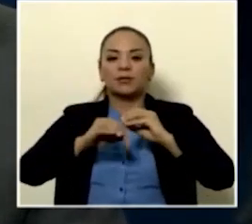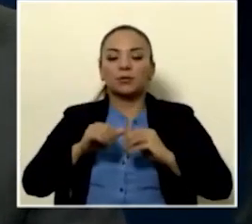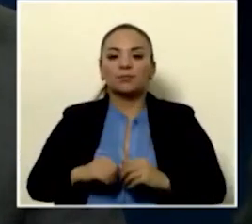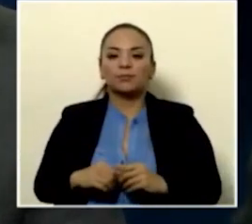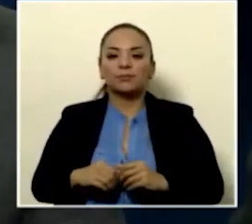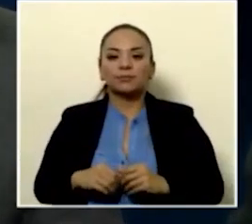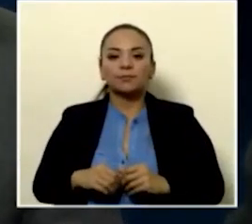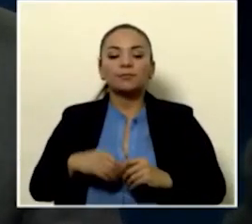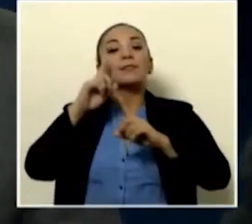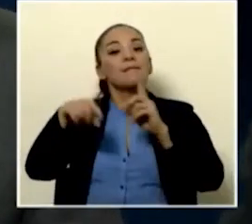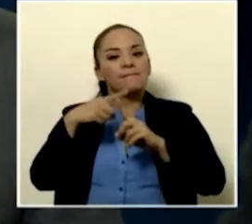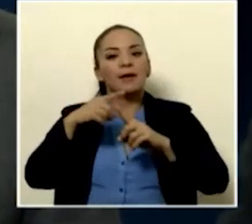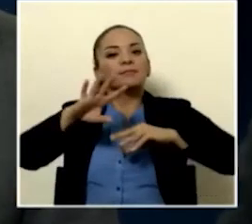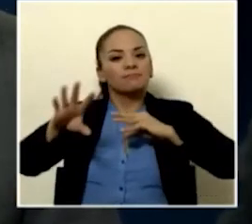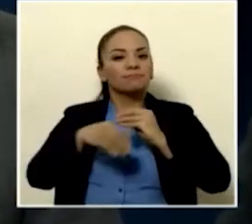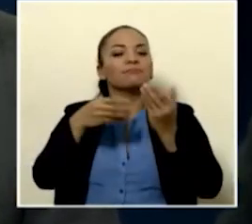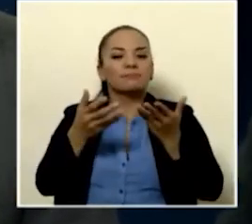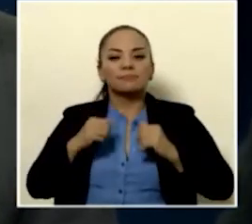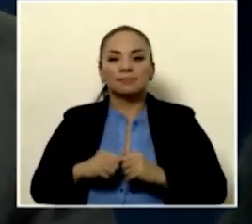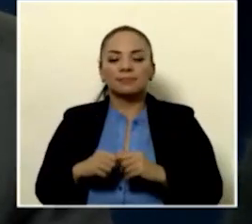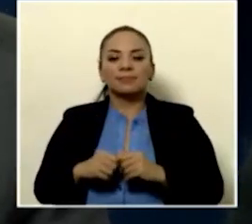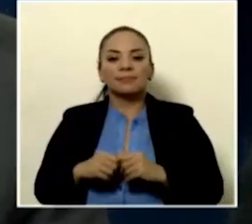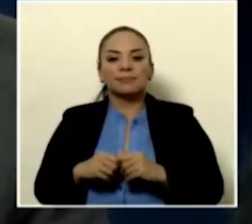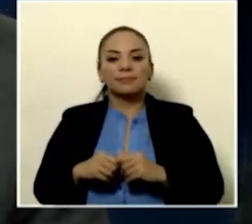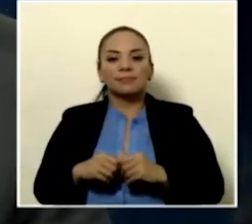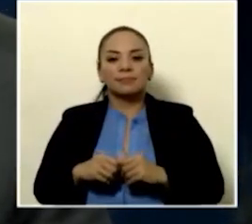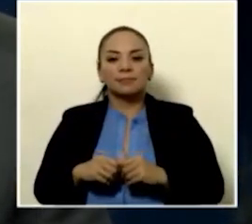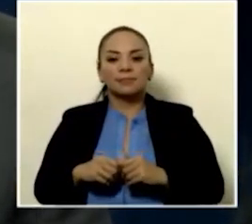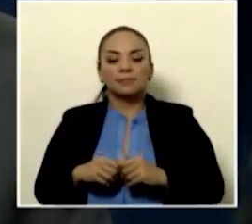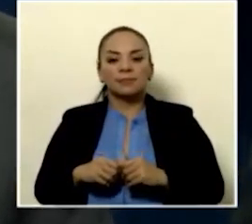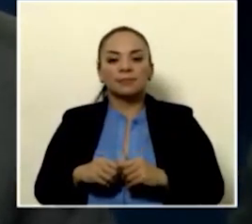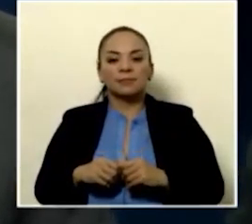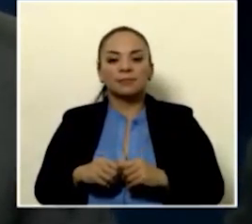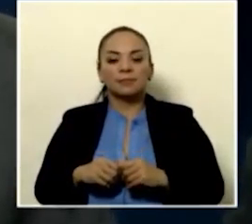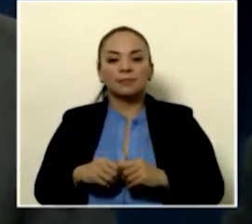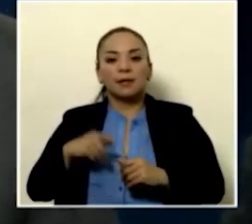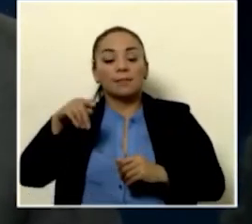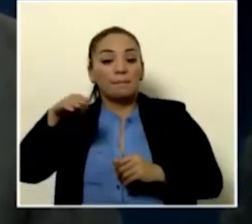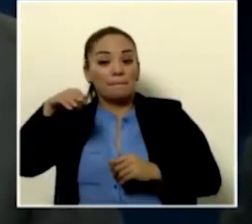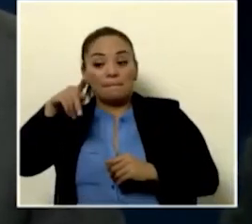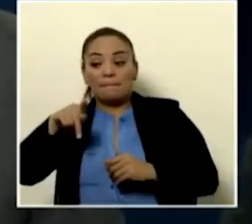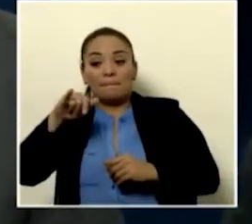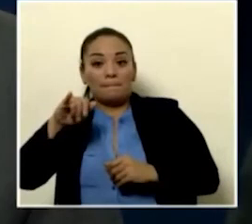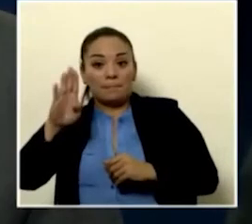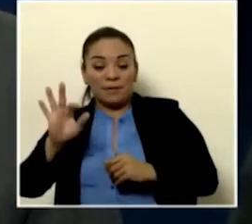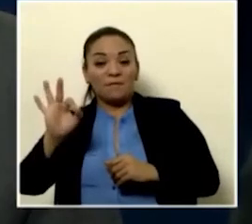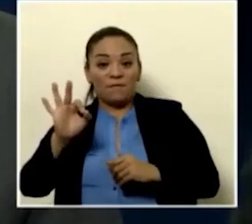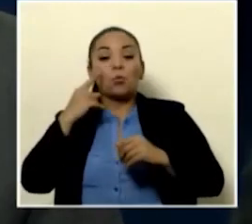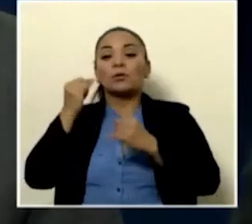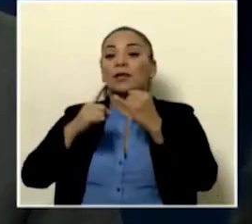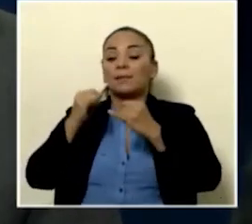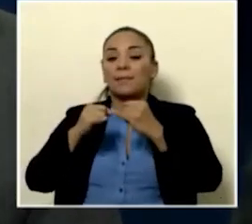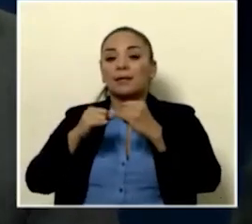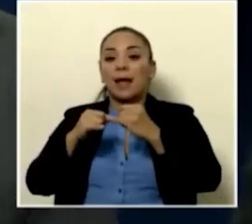Complementando que en la medida en que se terminen la infraestructura PIF del proyecto del PIF en Paso Canoas y